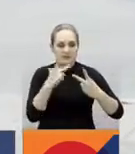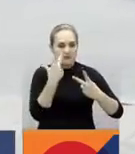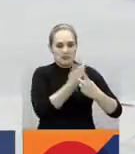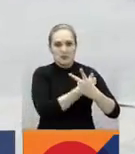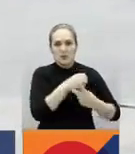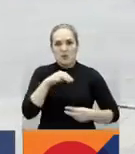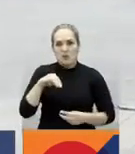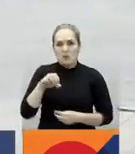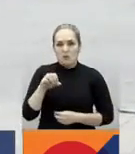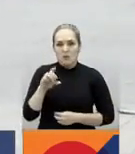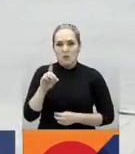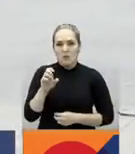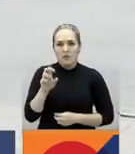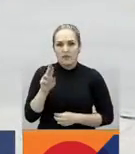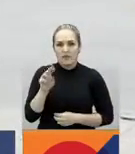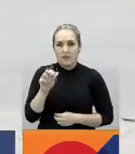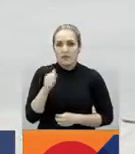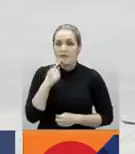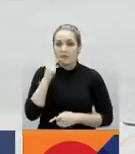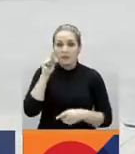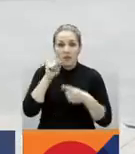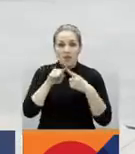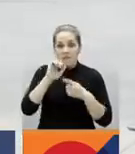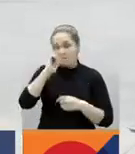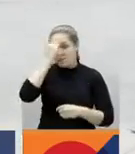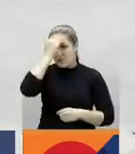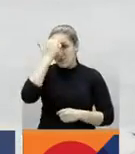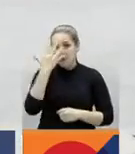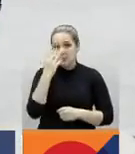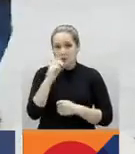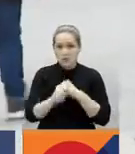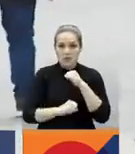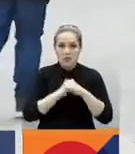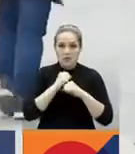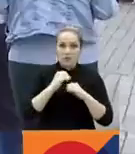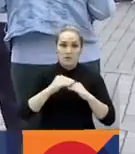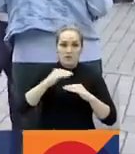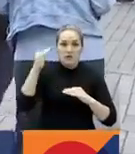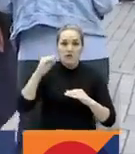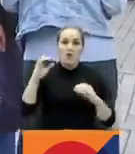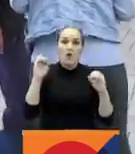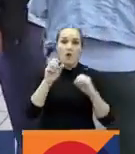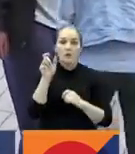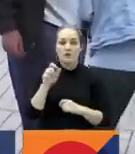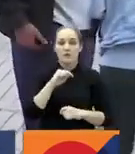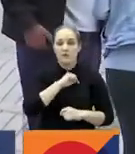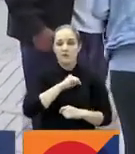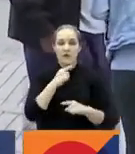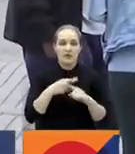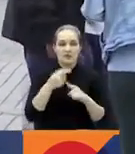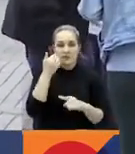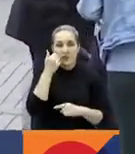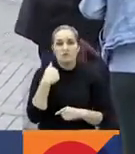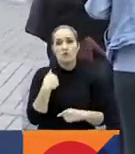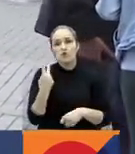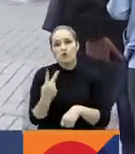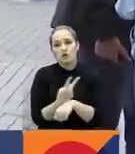Estas vacunas estaban priorizadas para mayores de 50 años y personas con comorbilidades. Llevo como 2 horas y media esperando, digamos, a que pueda ingresar ahí y